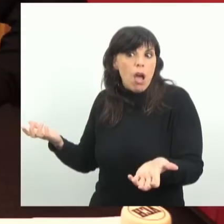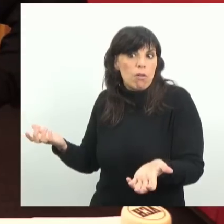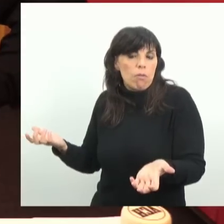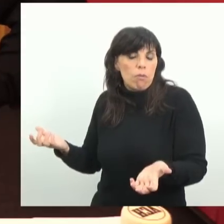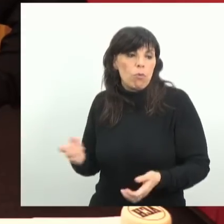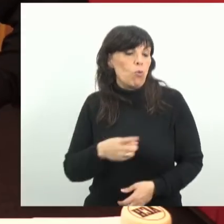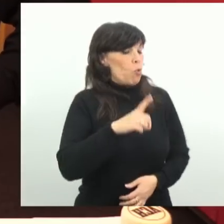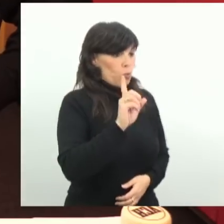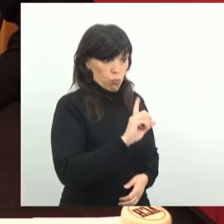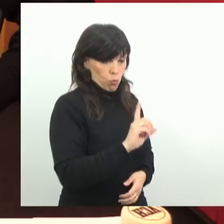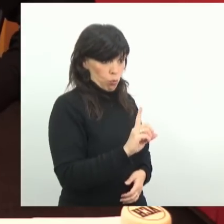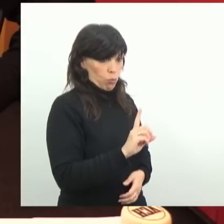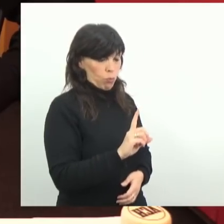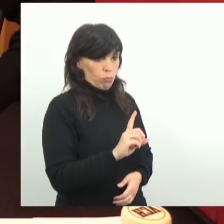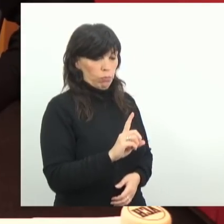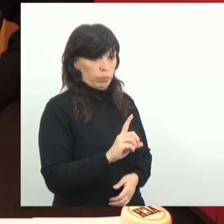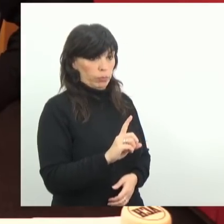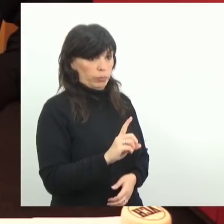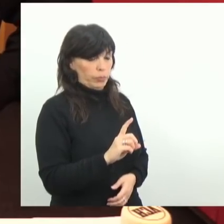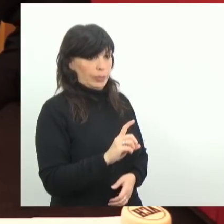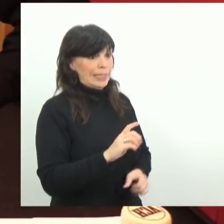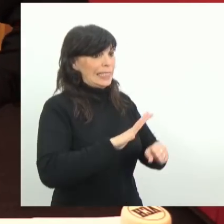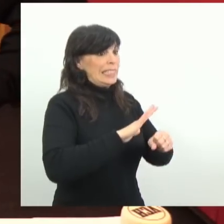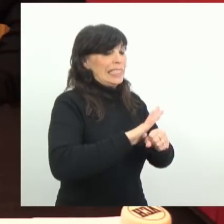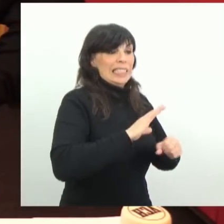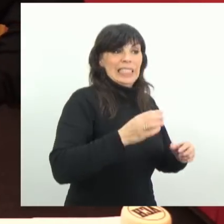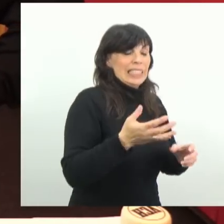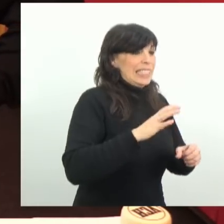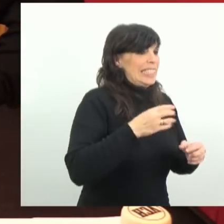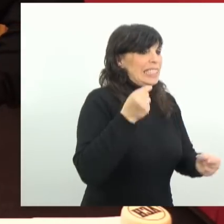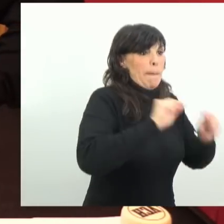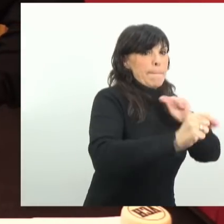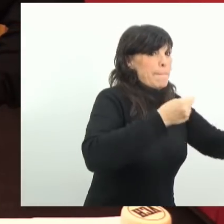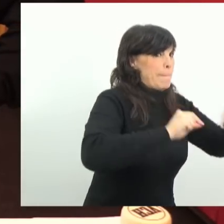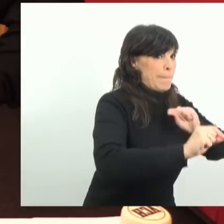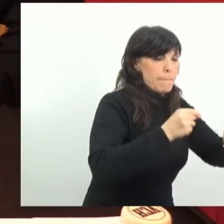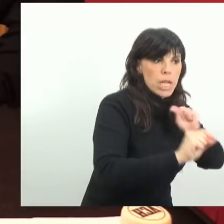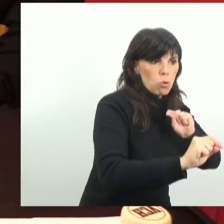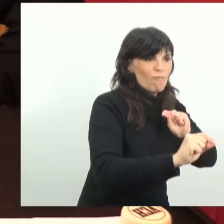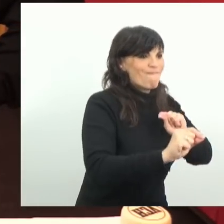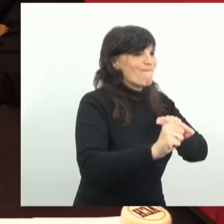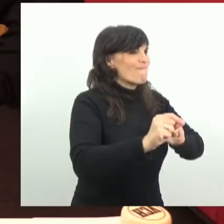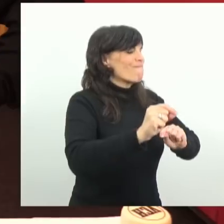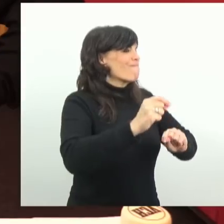Con cualquier microbio lo podemos hacer, pero no con espora. El espora